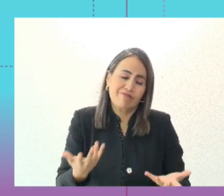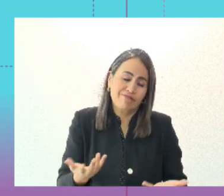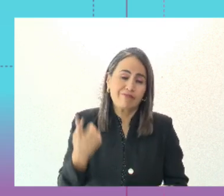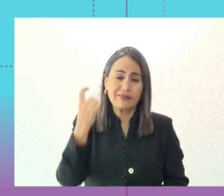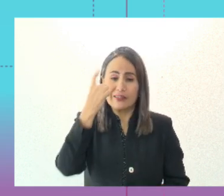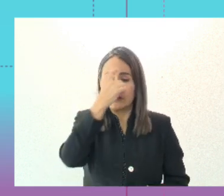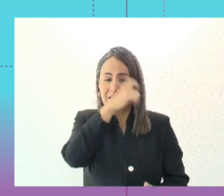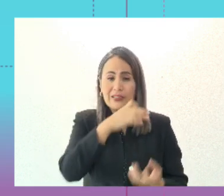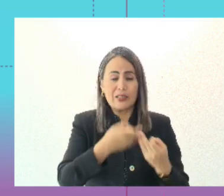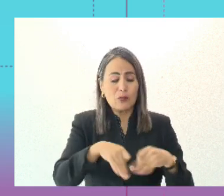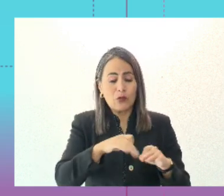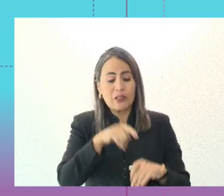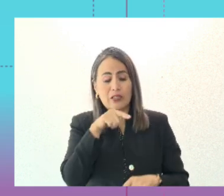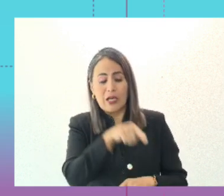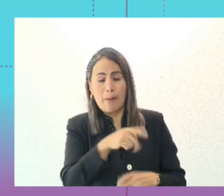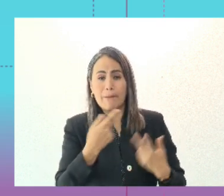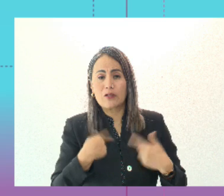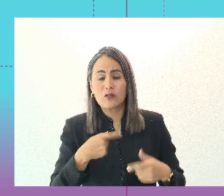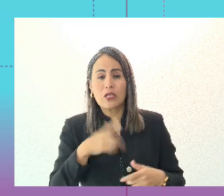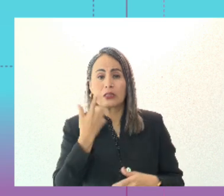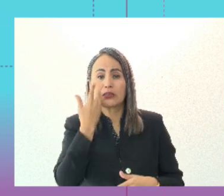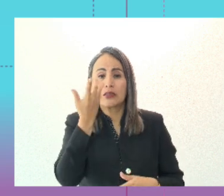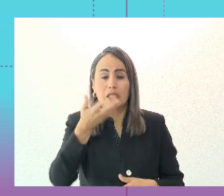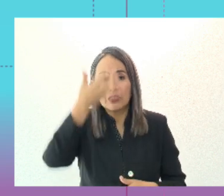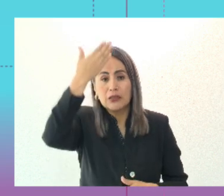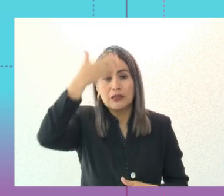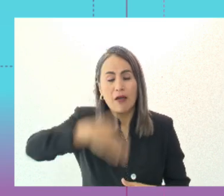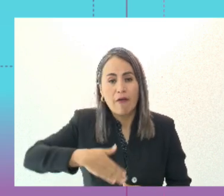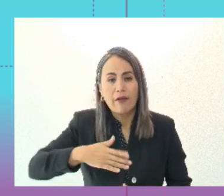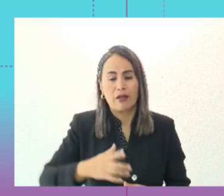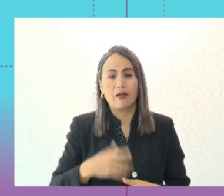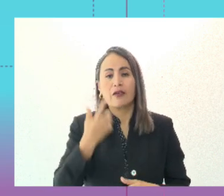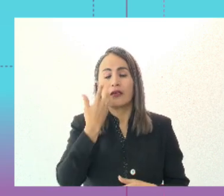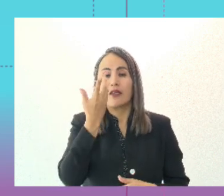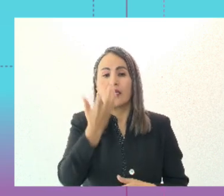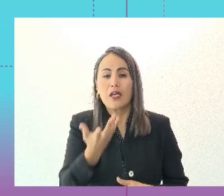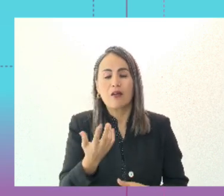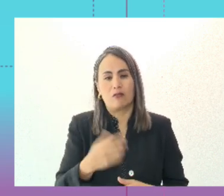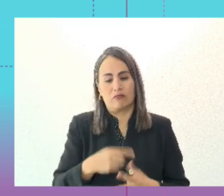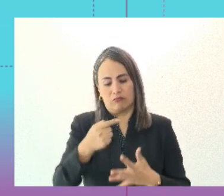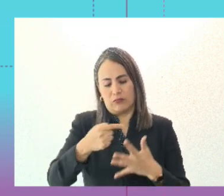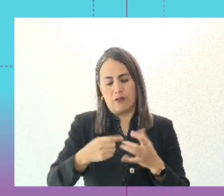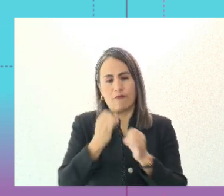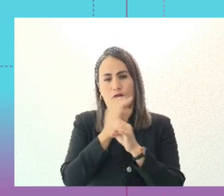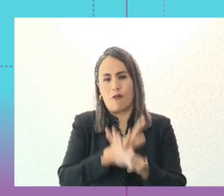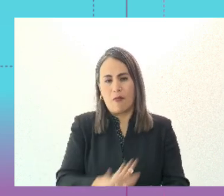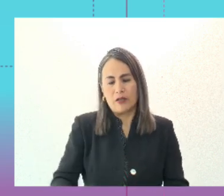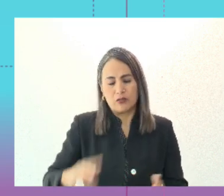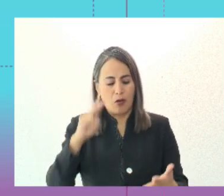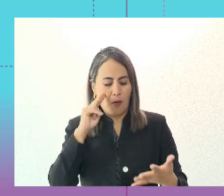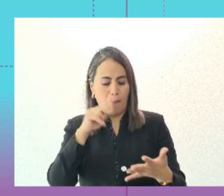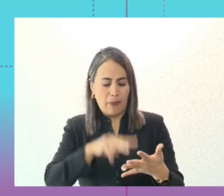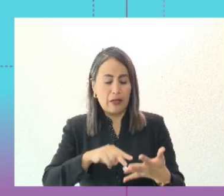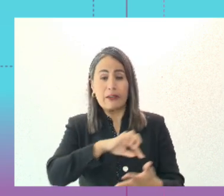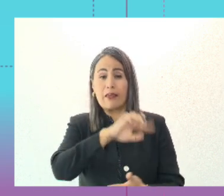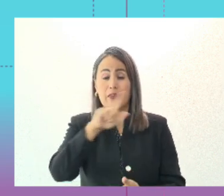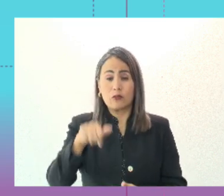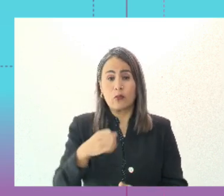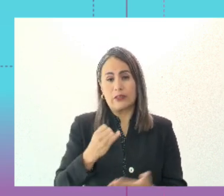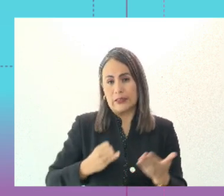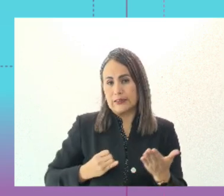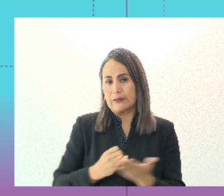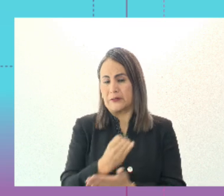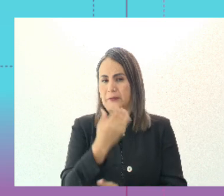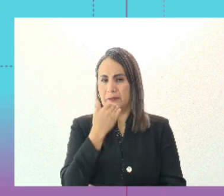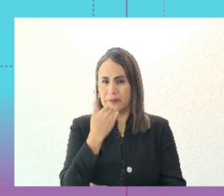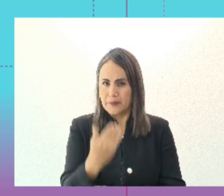importante, la actitud de la ciudadanía, el querer informarme, el querer tener los elementos para tomar buenas decisiones.